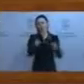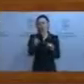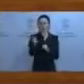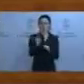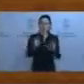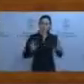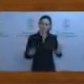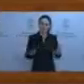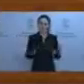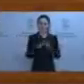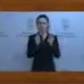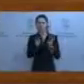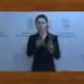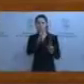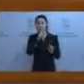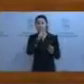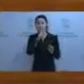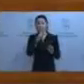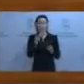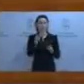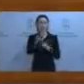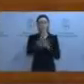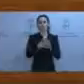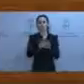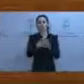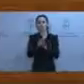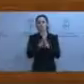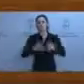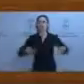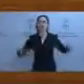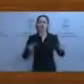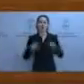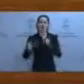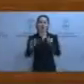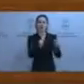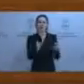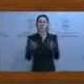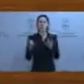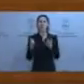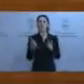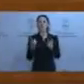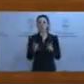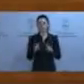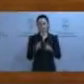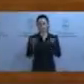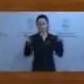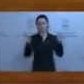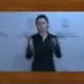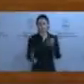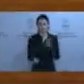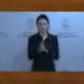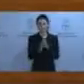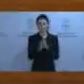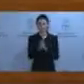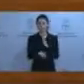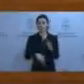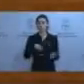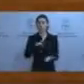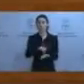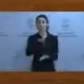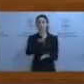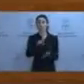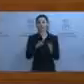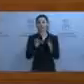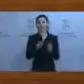No voy a mencionar más el tema, pues que ya hemos debatido ampliamente y además lo que nos queda por debatir sobre el tema, porque ya llegará la oferta pública de empleo,